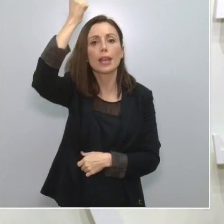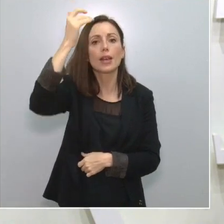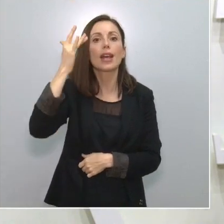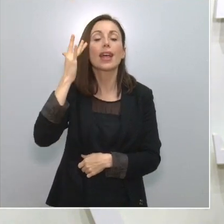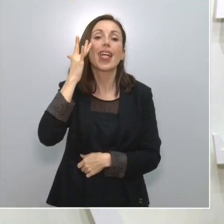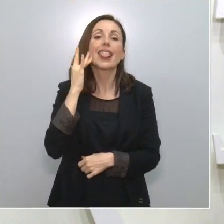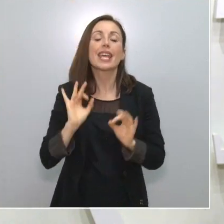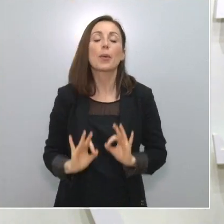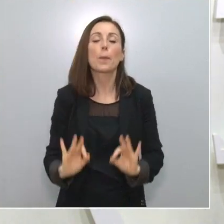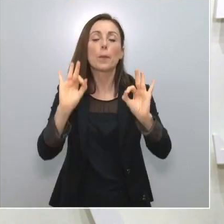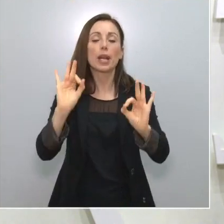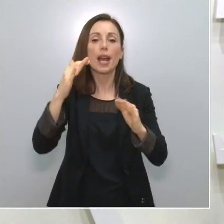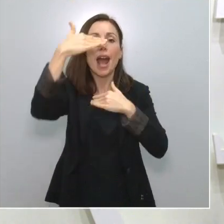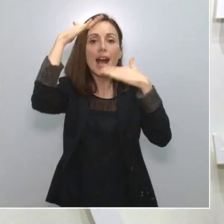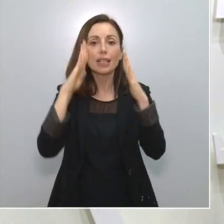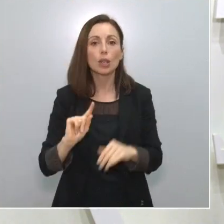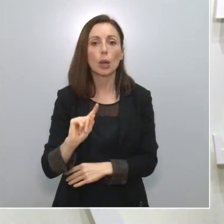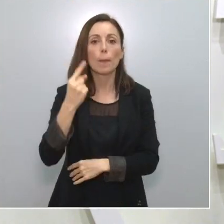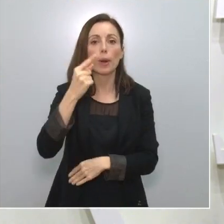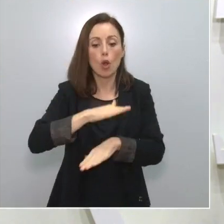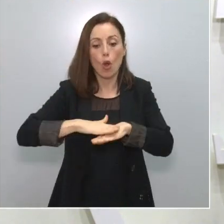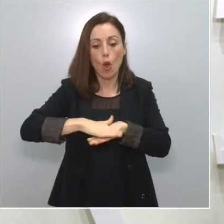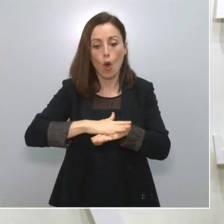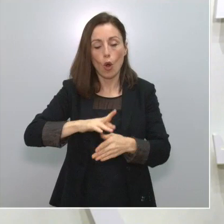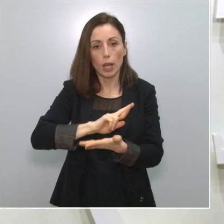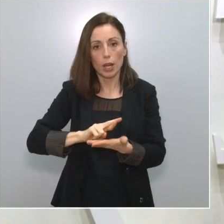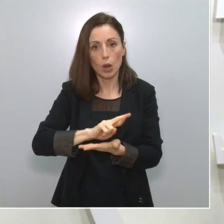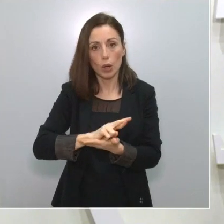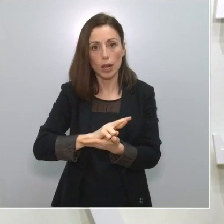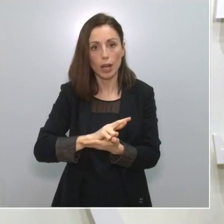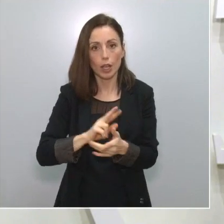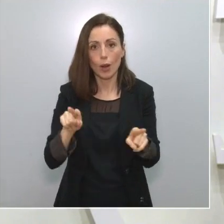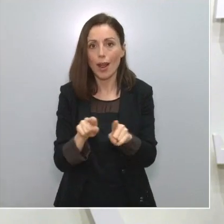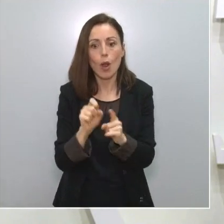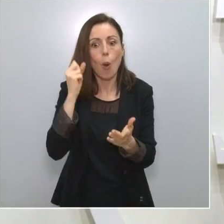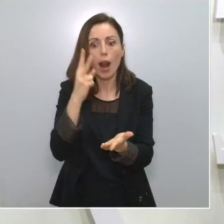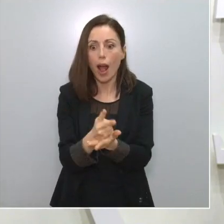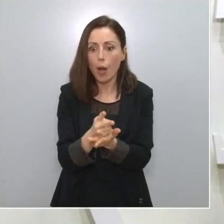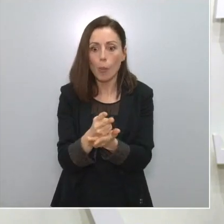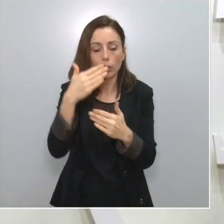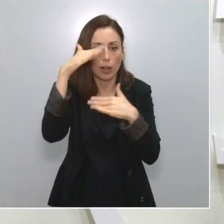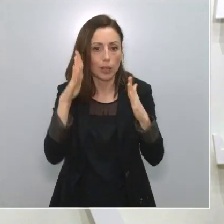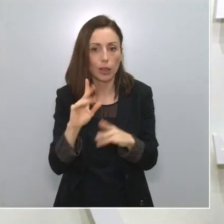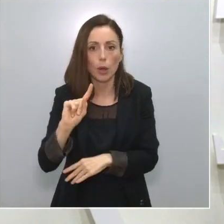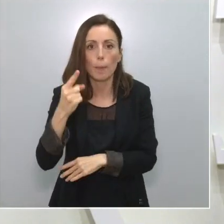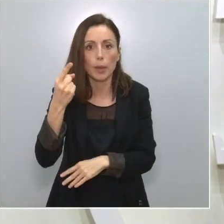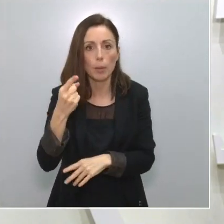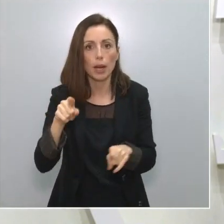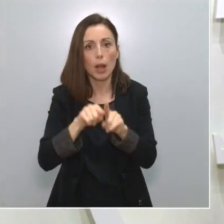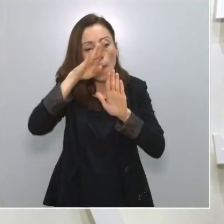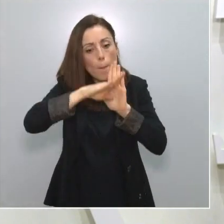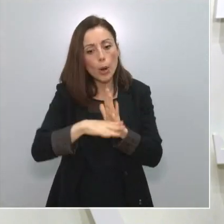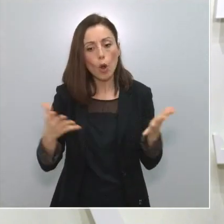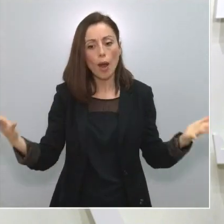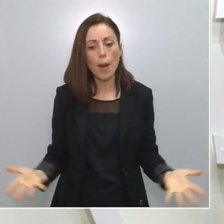Atención Primaria. El Gobierno regional ha apostado por la atención primaria con la presentación de un programa de acción para